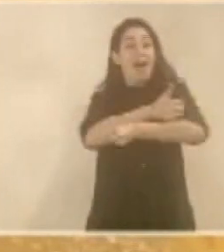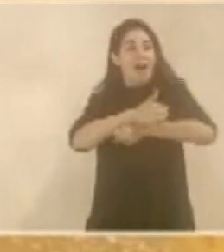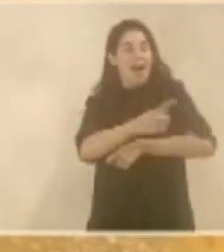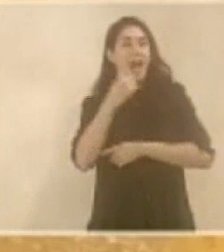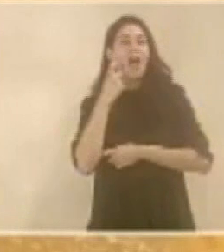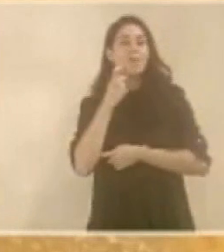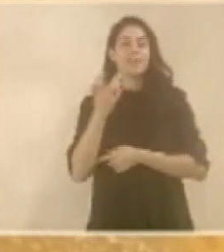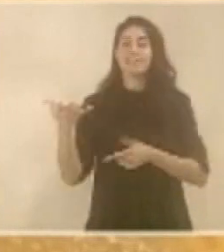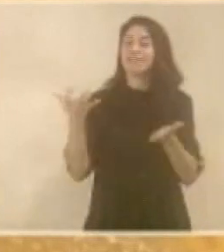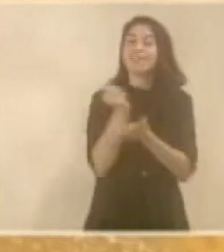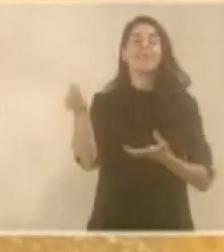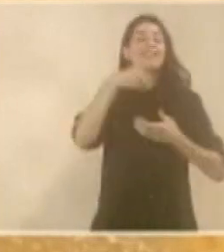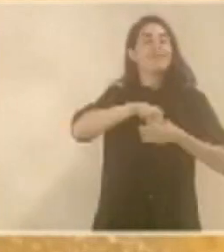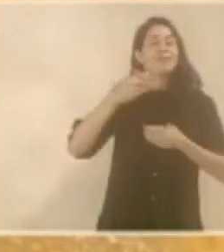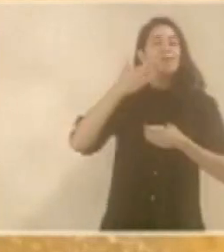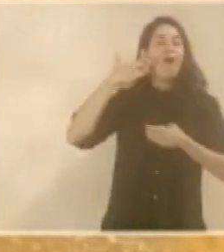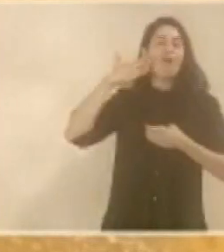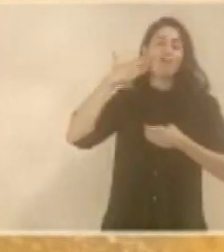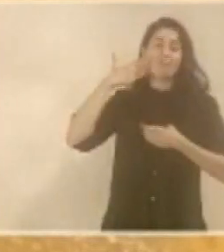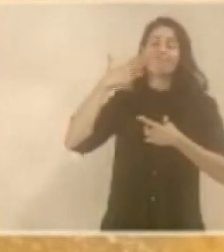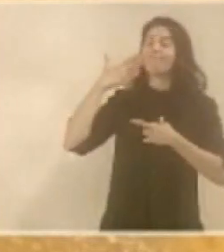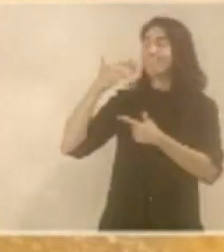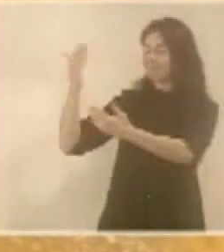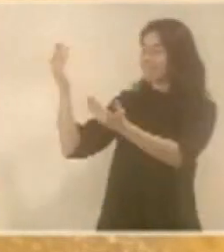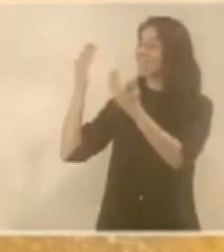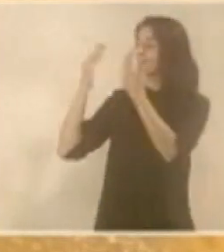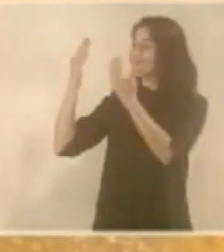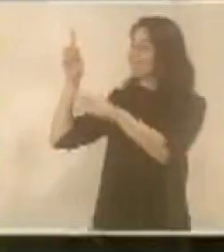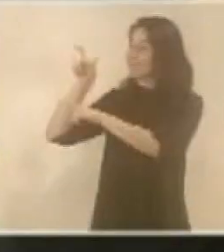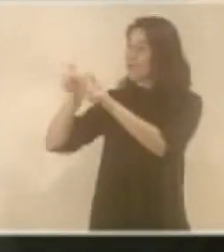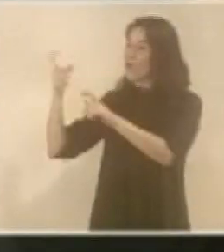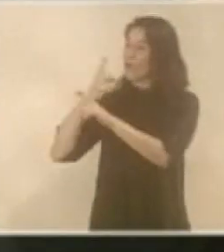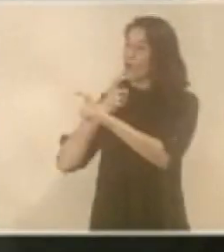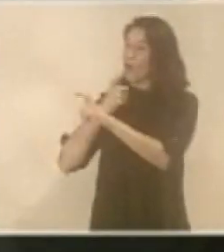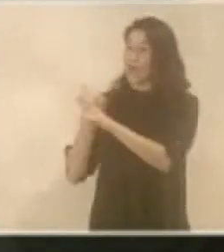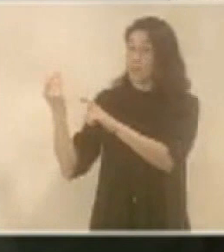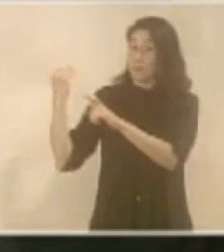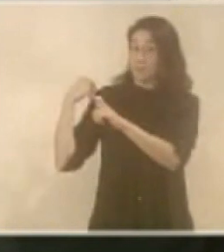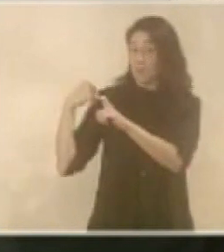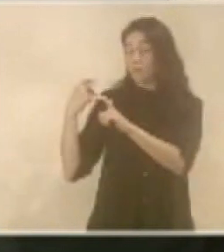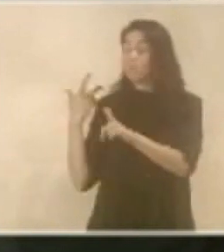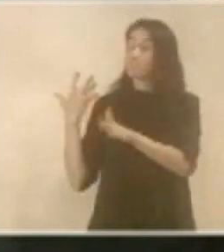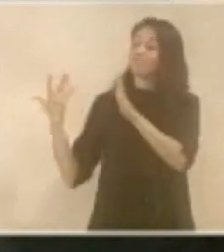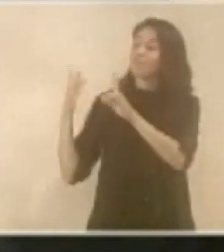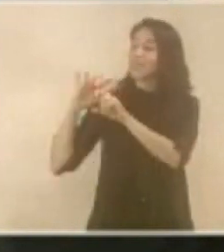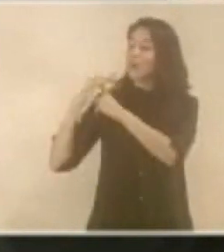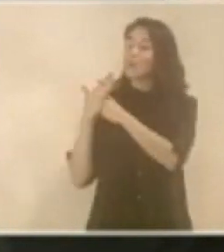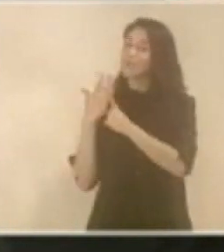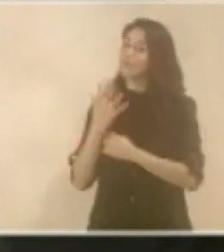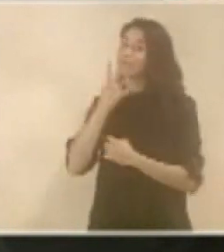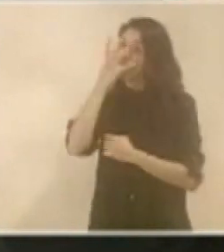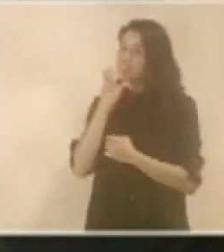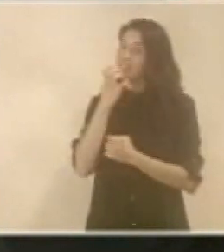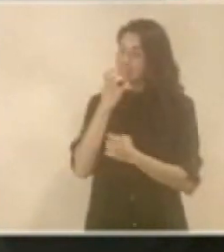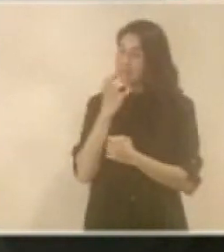anual de la expedición de los colorados, cuyo triste desenlace tuvo lugar un día como hoy, en un lugar no muy lejano de ahora donde nos encontramos,